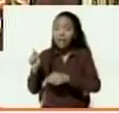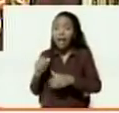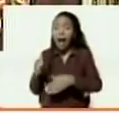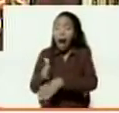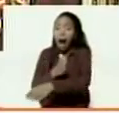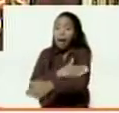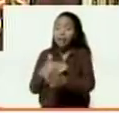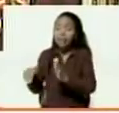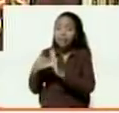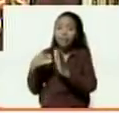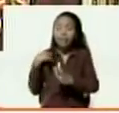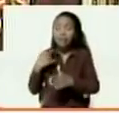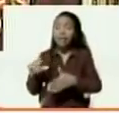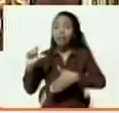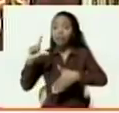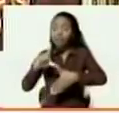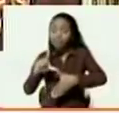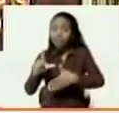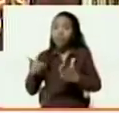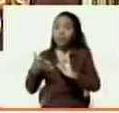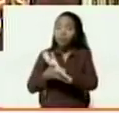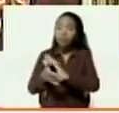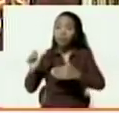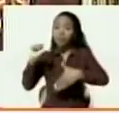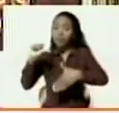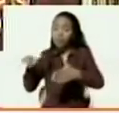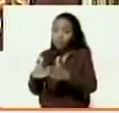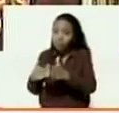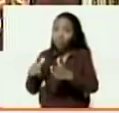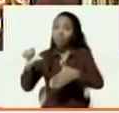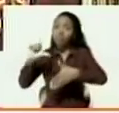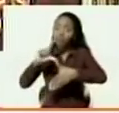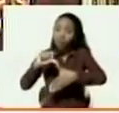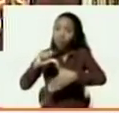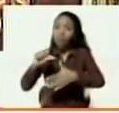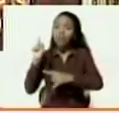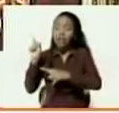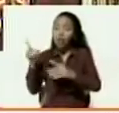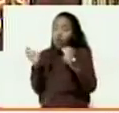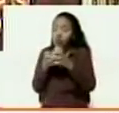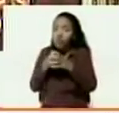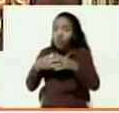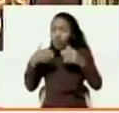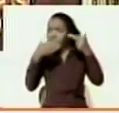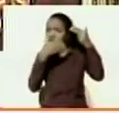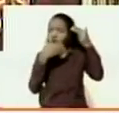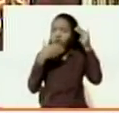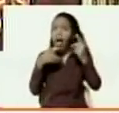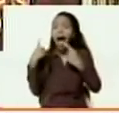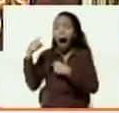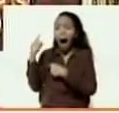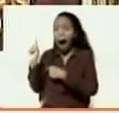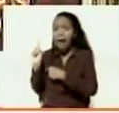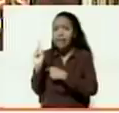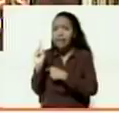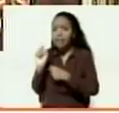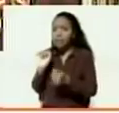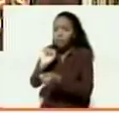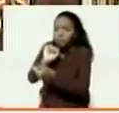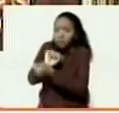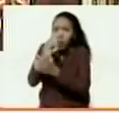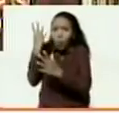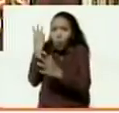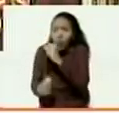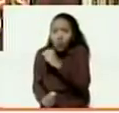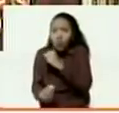anti-suramericanista, anti-latinoamericanista. Albergó a un grupo de terroristas que están convictos